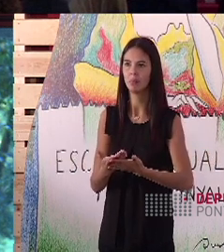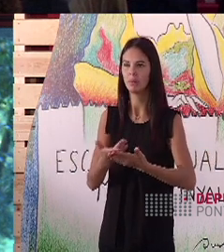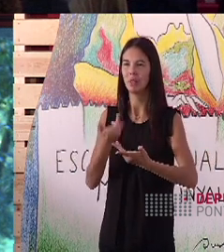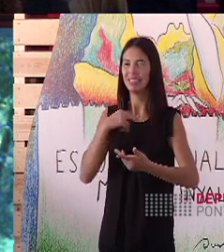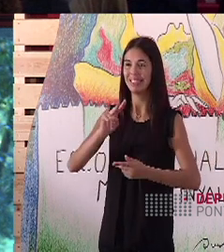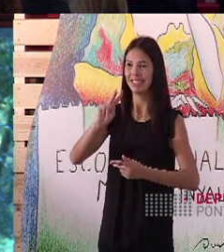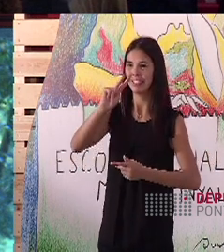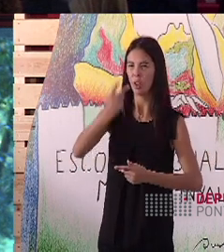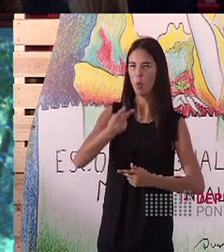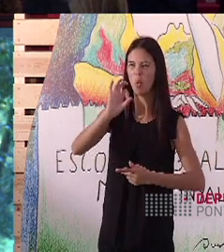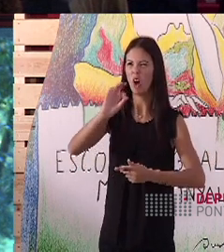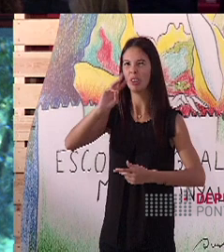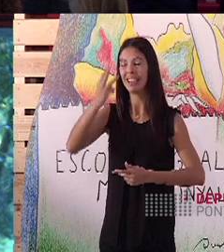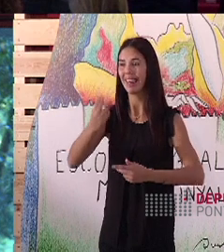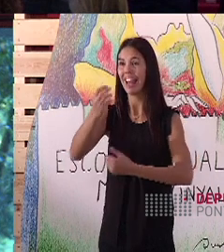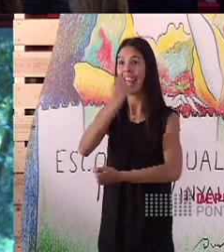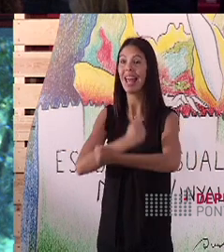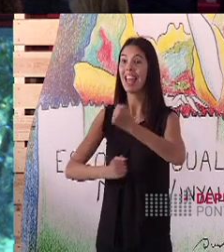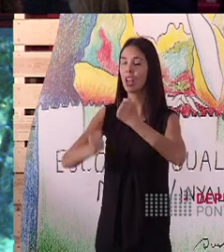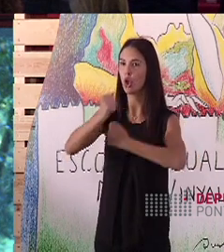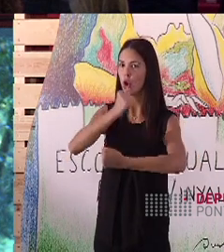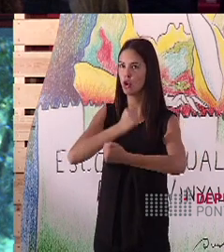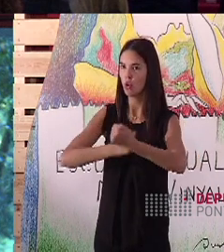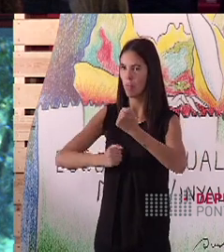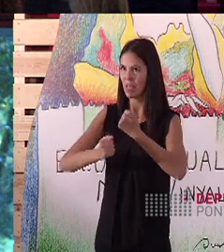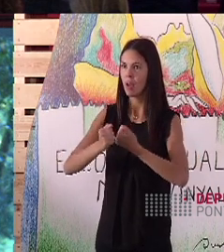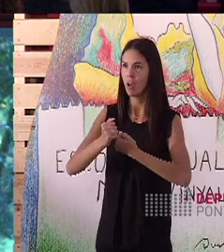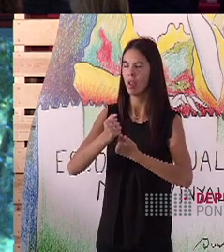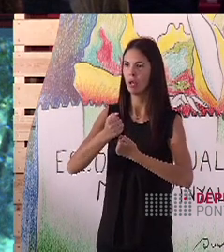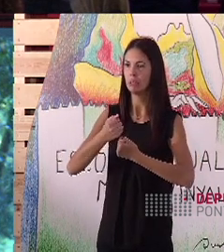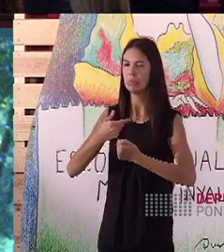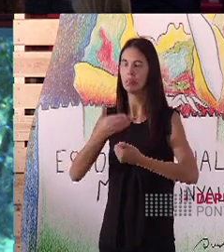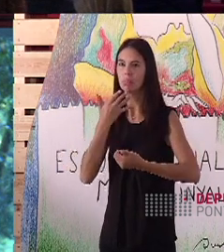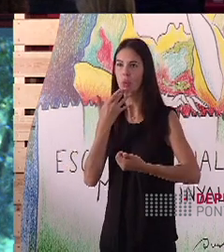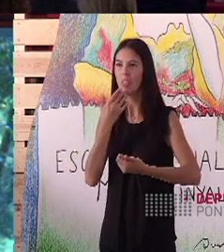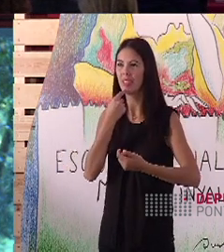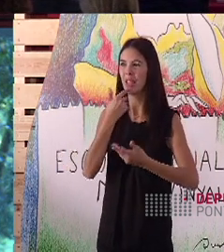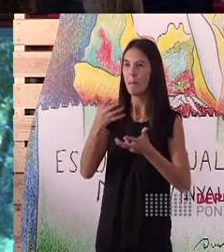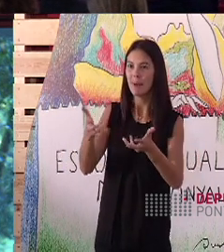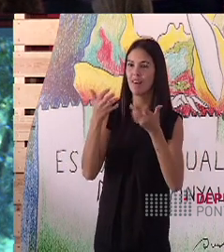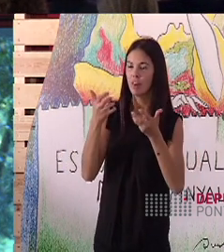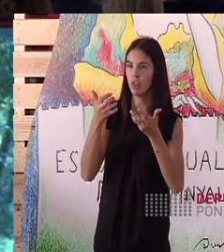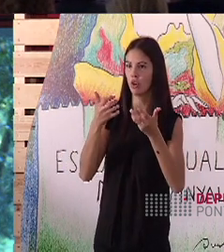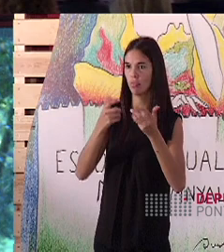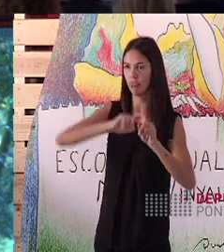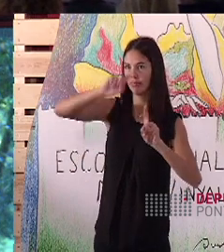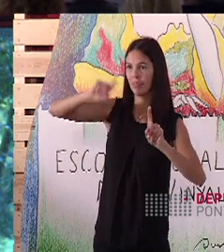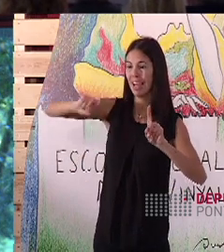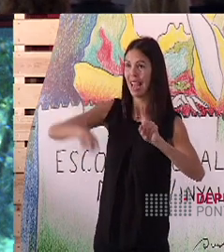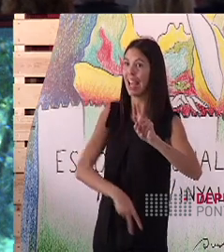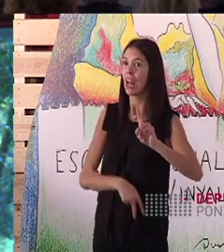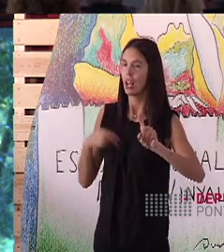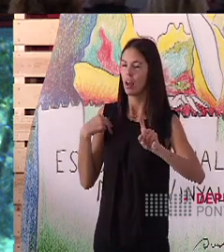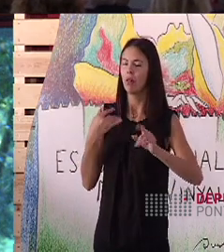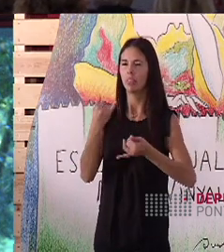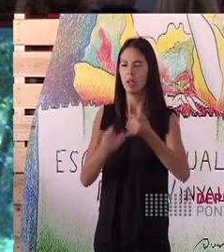la segunda o la tercera economía ilícita en términos de beneficios a escala global, busqué las